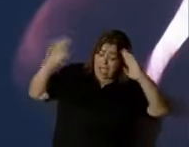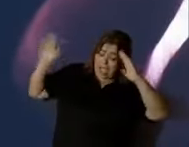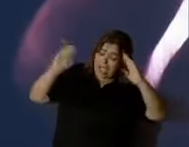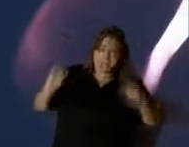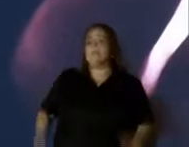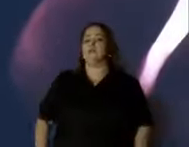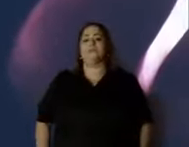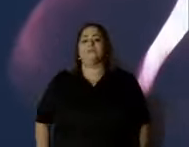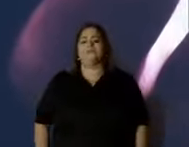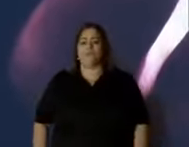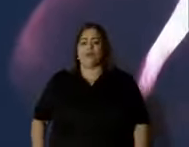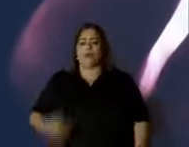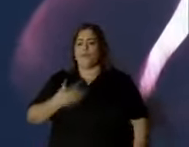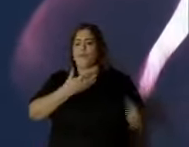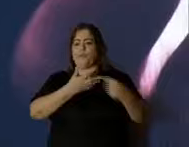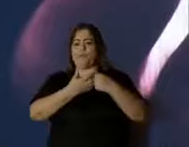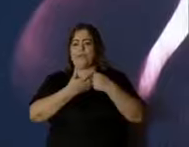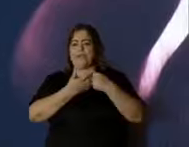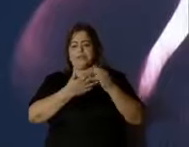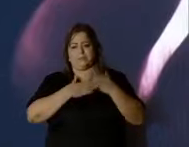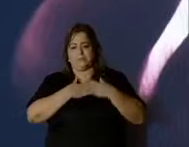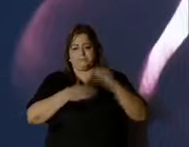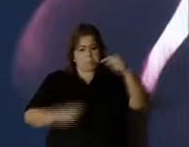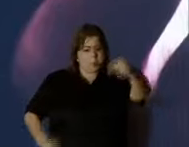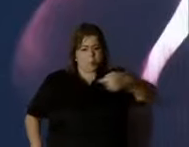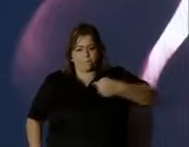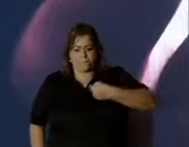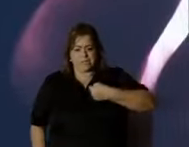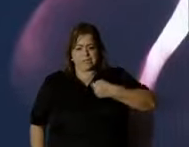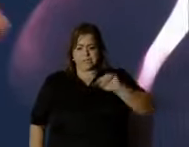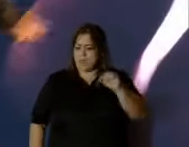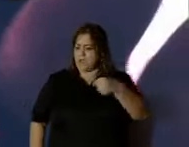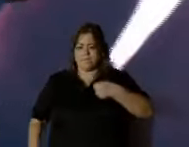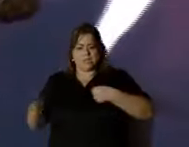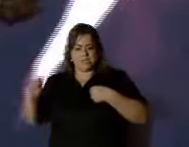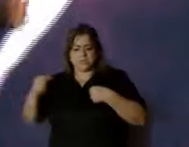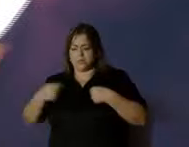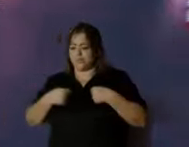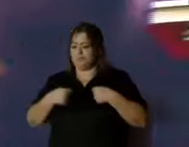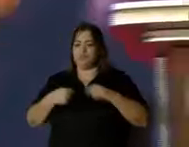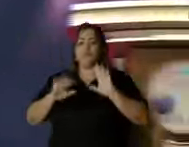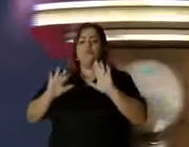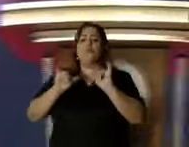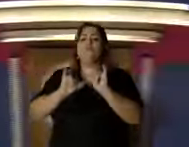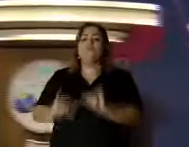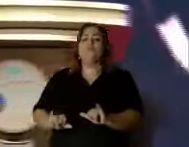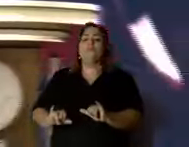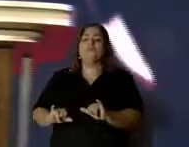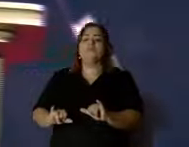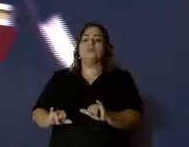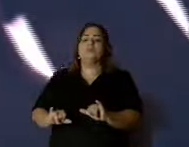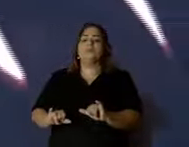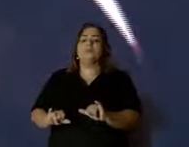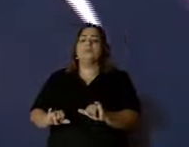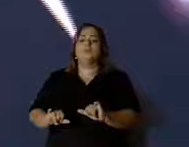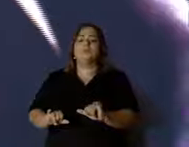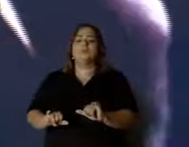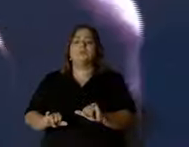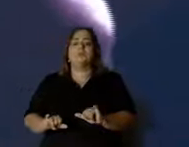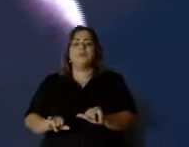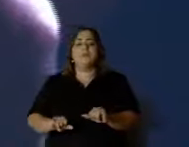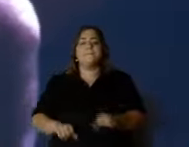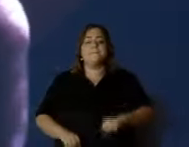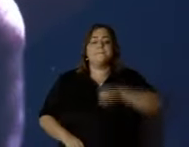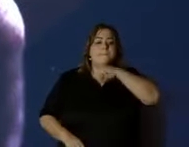por cualquier tontería, te van a ofender, te van a ofender, te van a ofender, pero tú resiste, pon tu rostro como